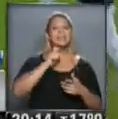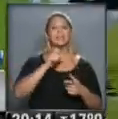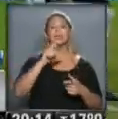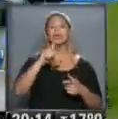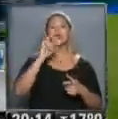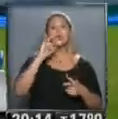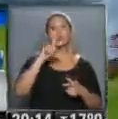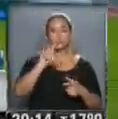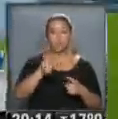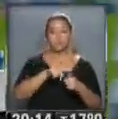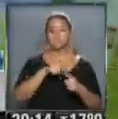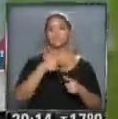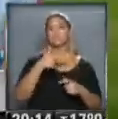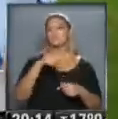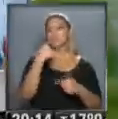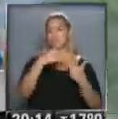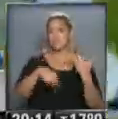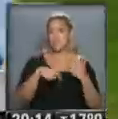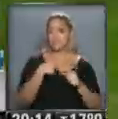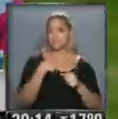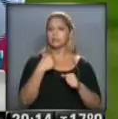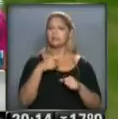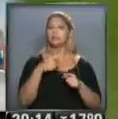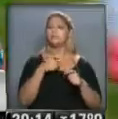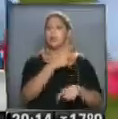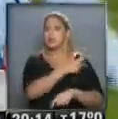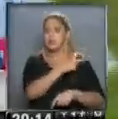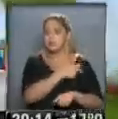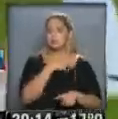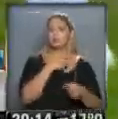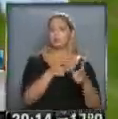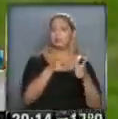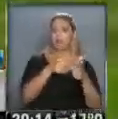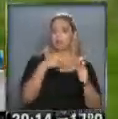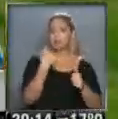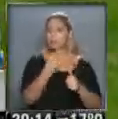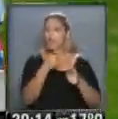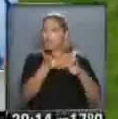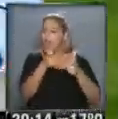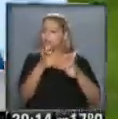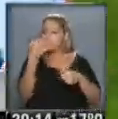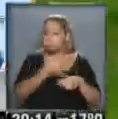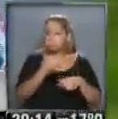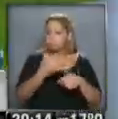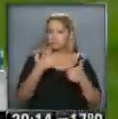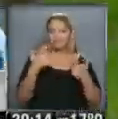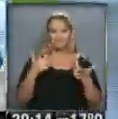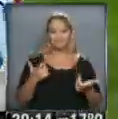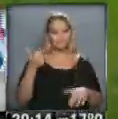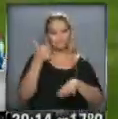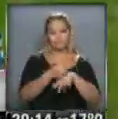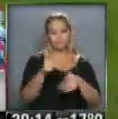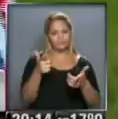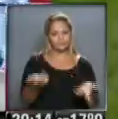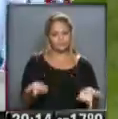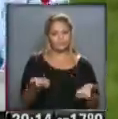Centurión. Todos mediocampistas, algunos de ataque, otros más defensivos. Lo cierto es que delanteros netos de punta a punta no pone ninguno